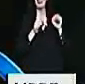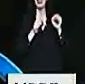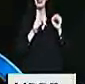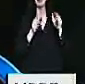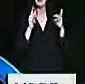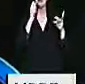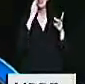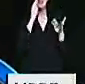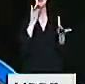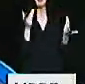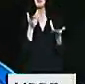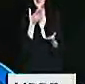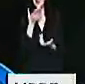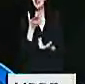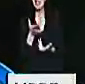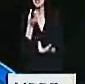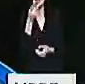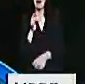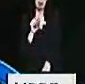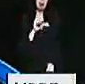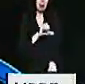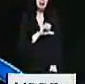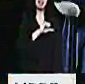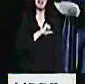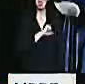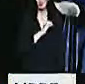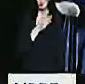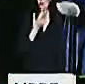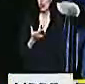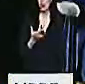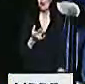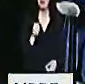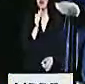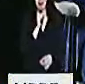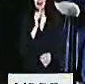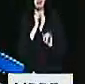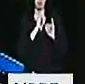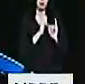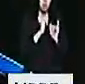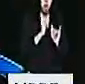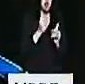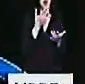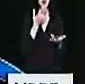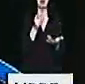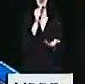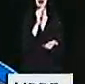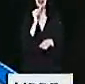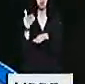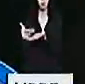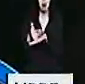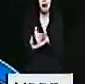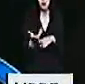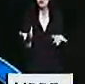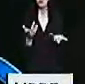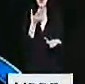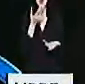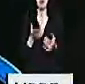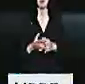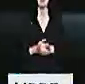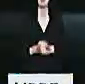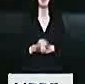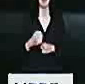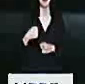de incentivos, de falta de formación, del problema territorial que tenemos hoy día en Chile, en el ámbito de la salud en particular, me refiero.